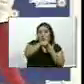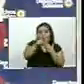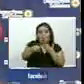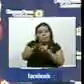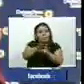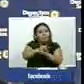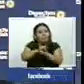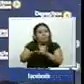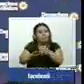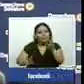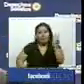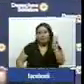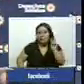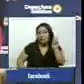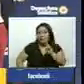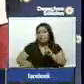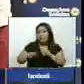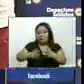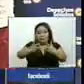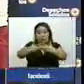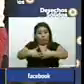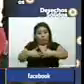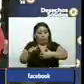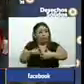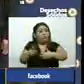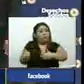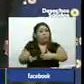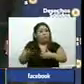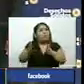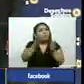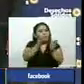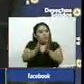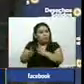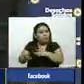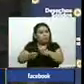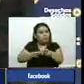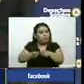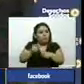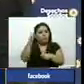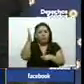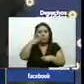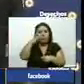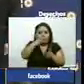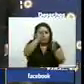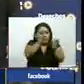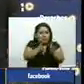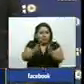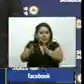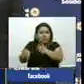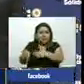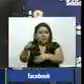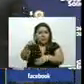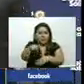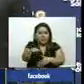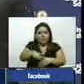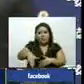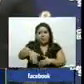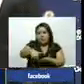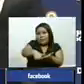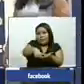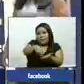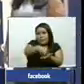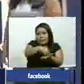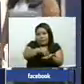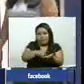Salvador Limpio. Estas empresas han cumplido con la ordenanza reguladora de los residuos sólidos de este municipio, y también